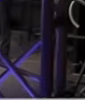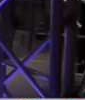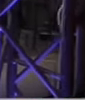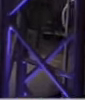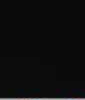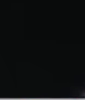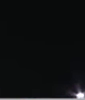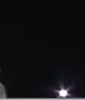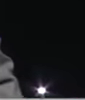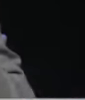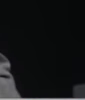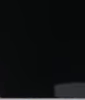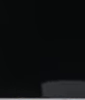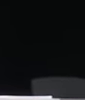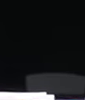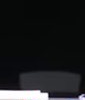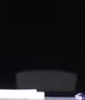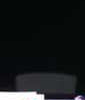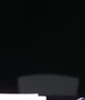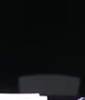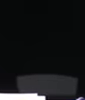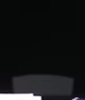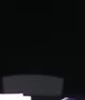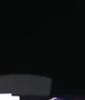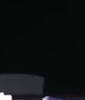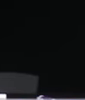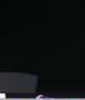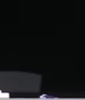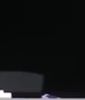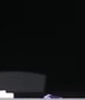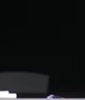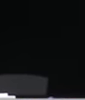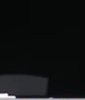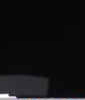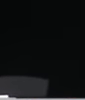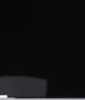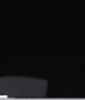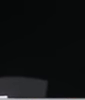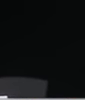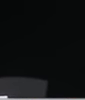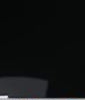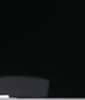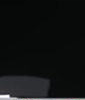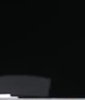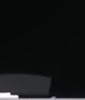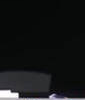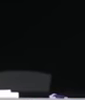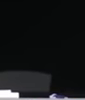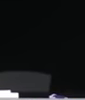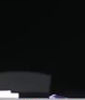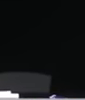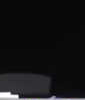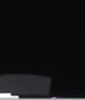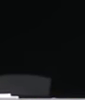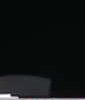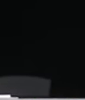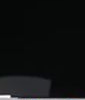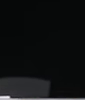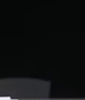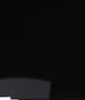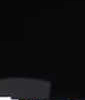reforma educativa participativa que le haga justicia laboral y salarial al maestro y la maestra. Un salario para iniciar